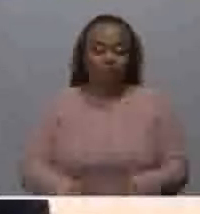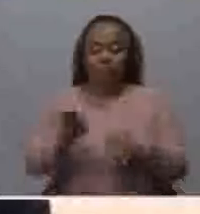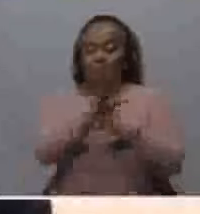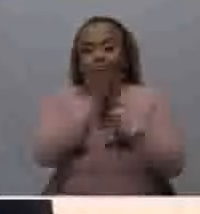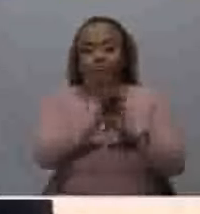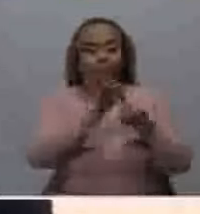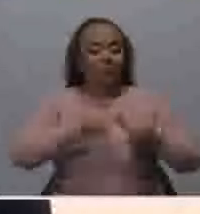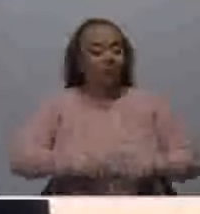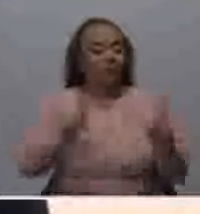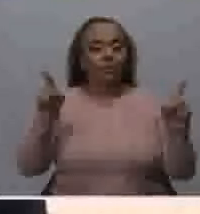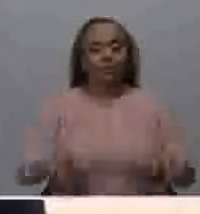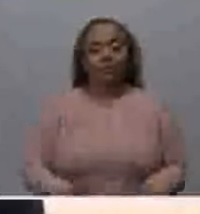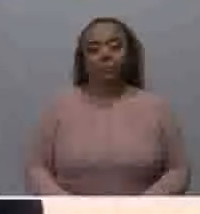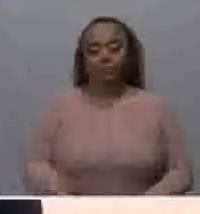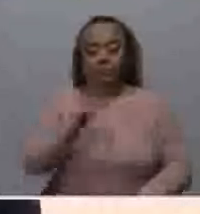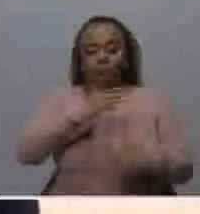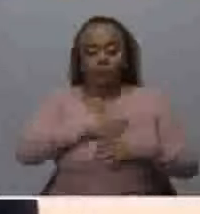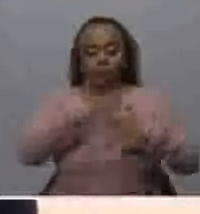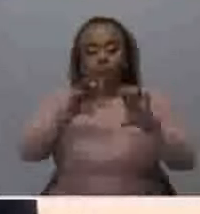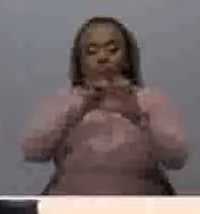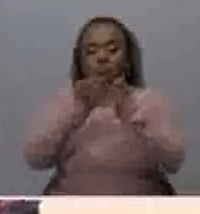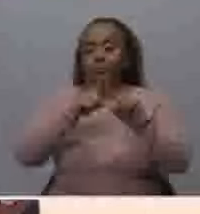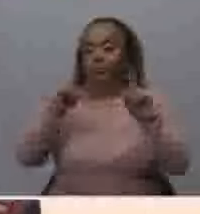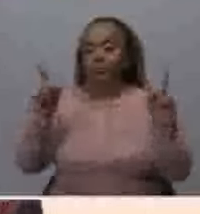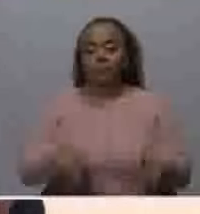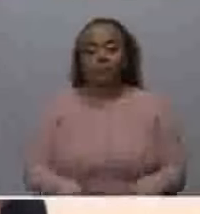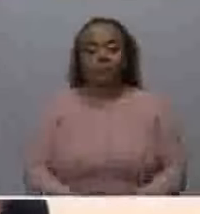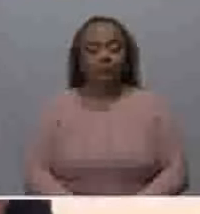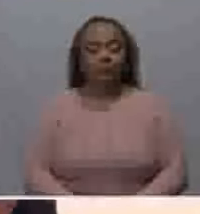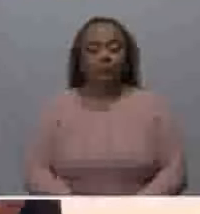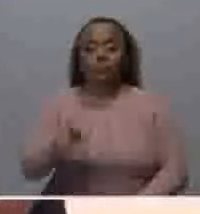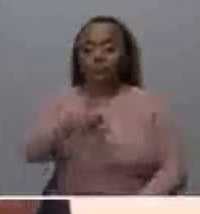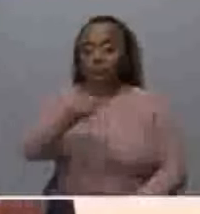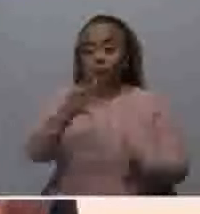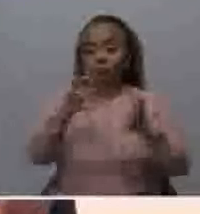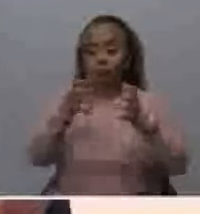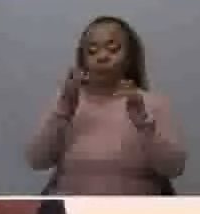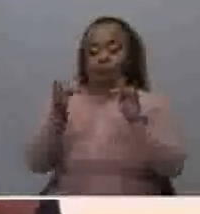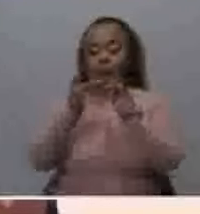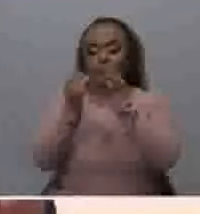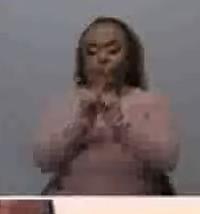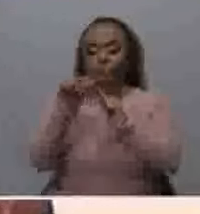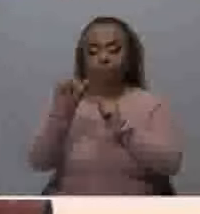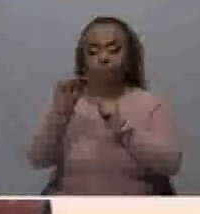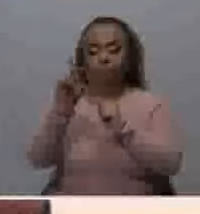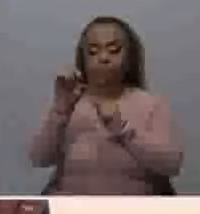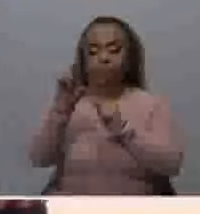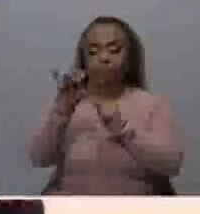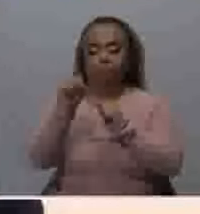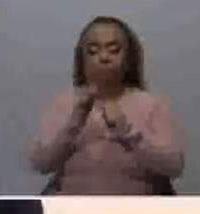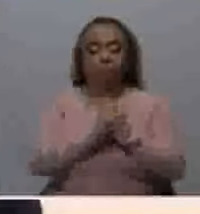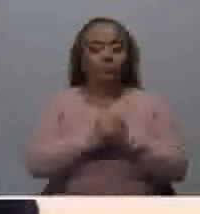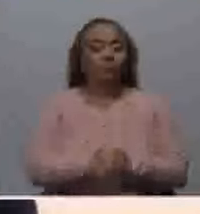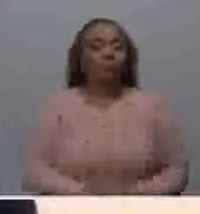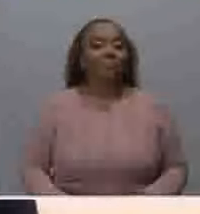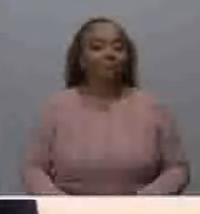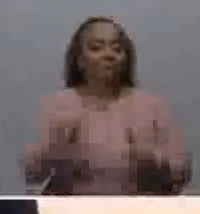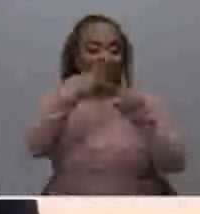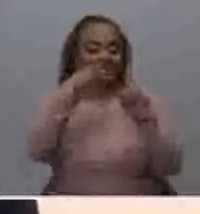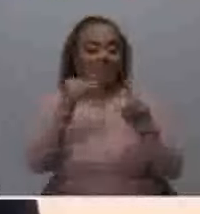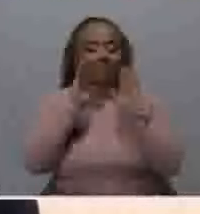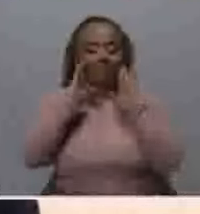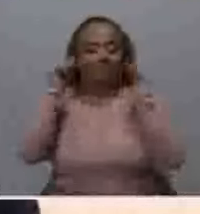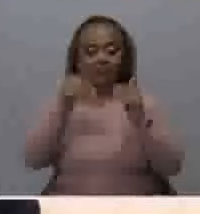ser distinto, uh-huh, y la disposición del equipo va a ser distinto. ¿Qué les parece si vamos con Andrés? Vamos. Andrés Chávez, muy bien. Está en el hotel